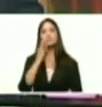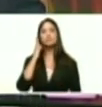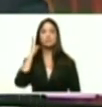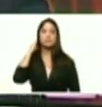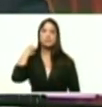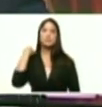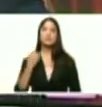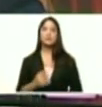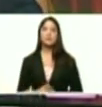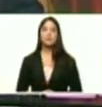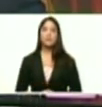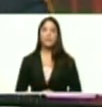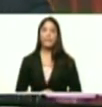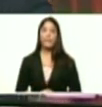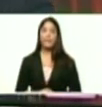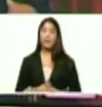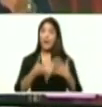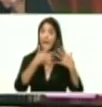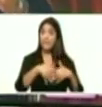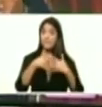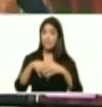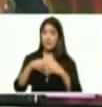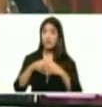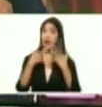Empresarios, fuertes,